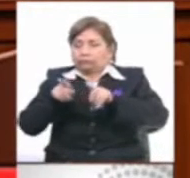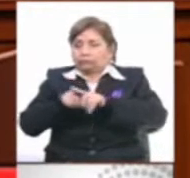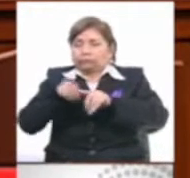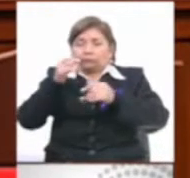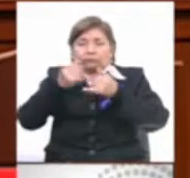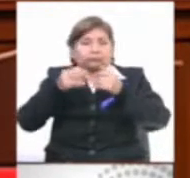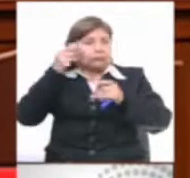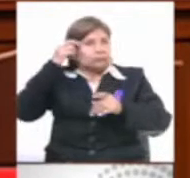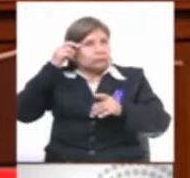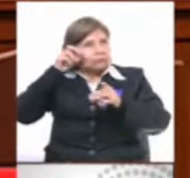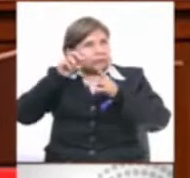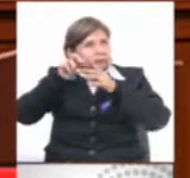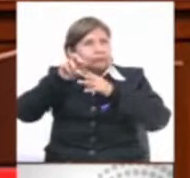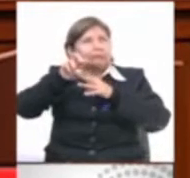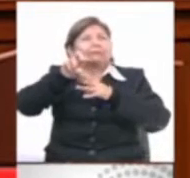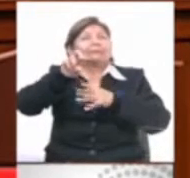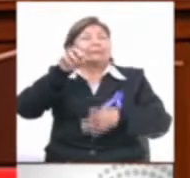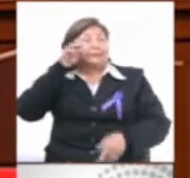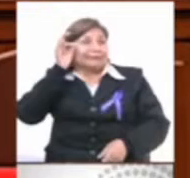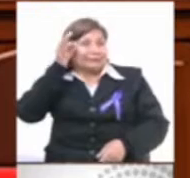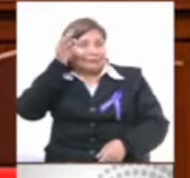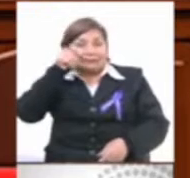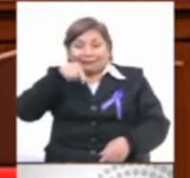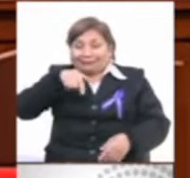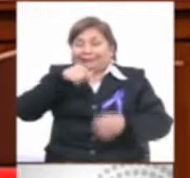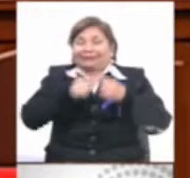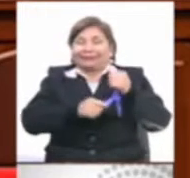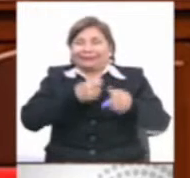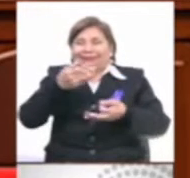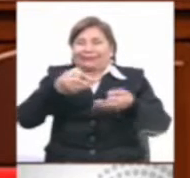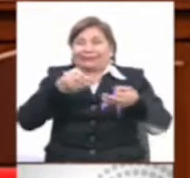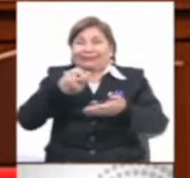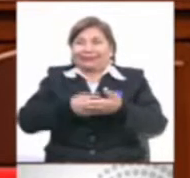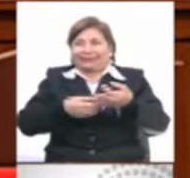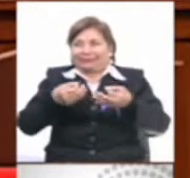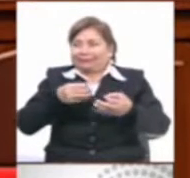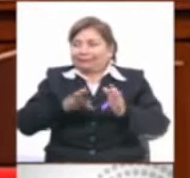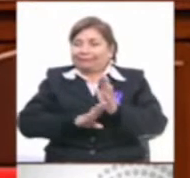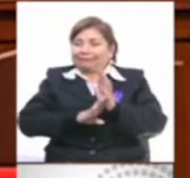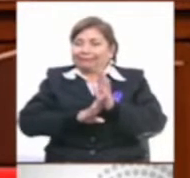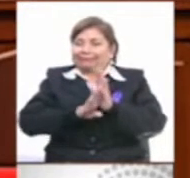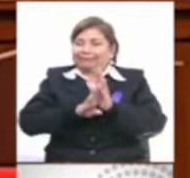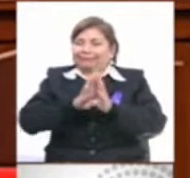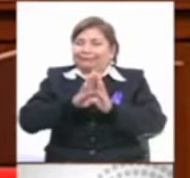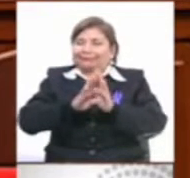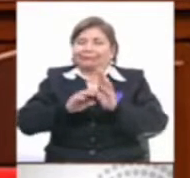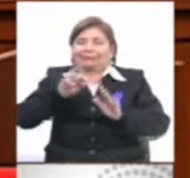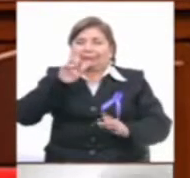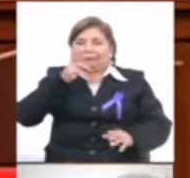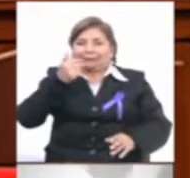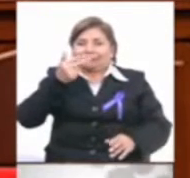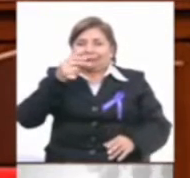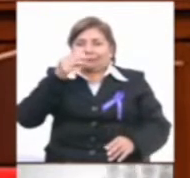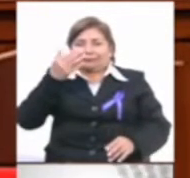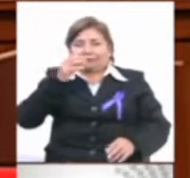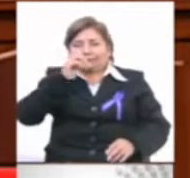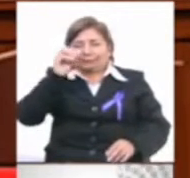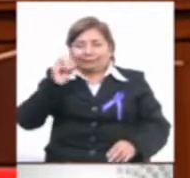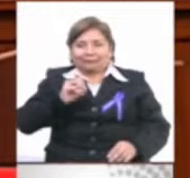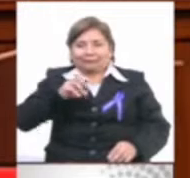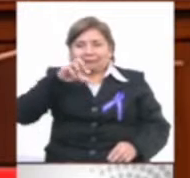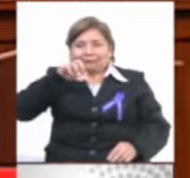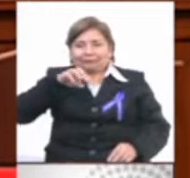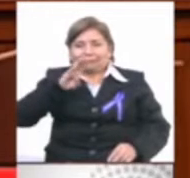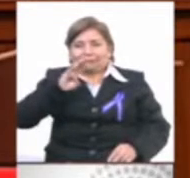últimas proyecciones, este año la economía va a crecer alrededor del 13% del